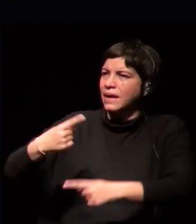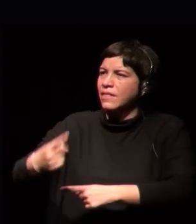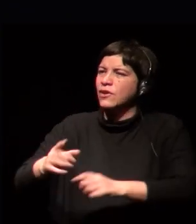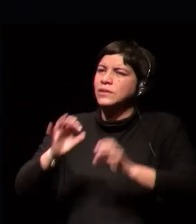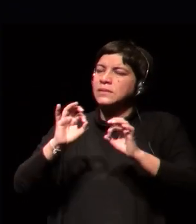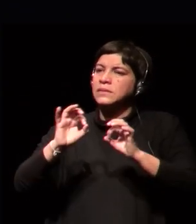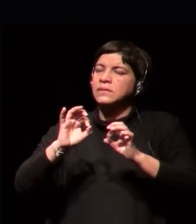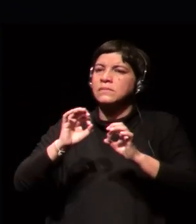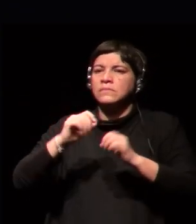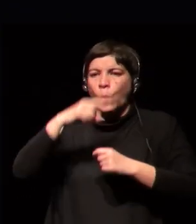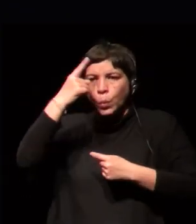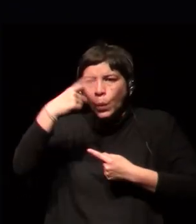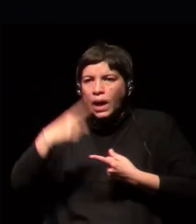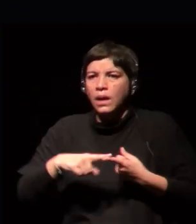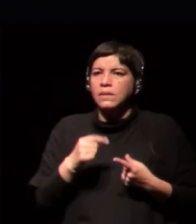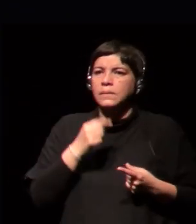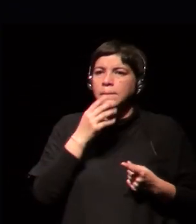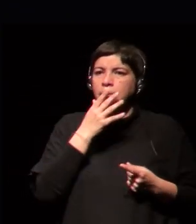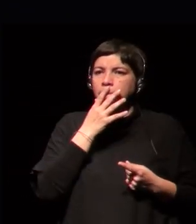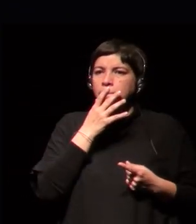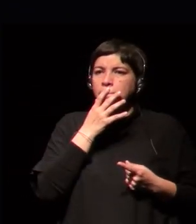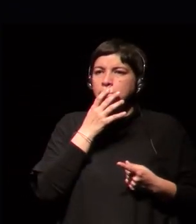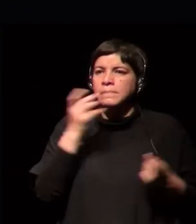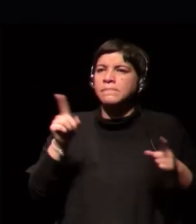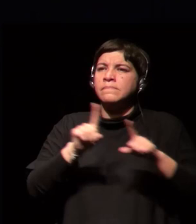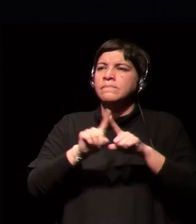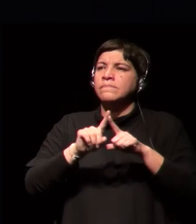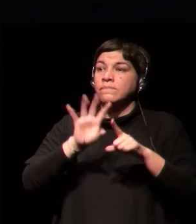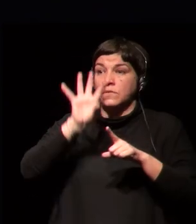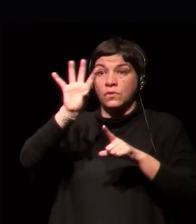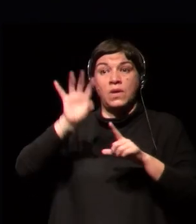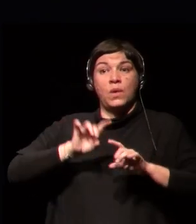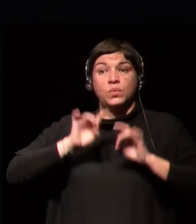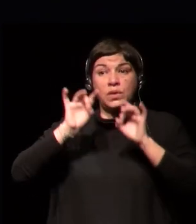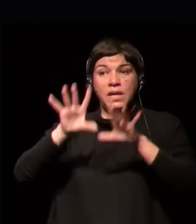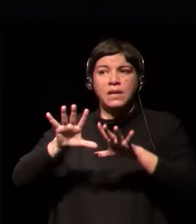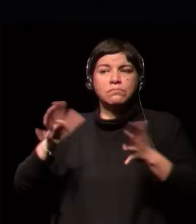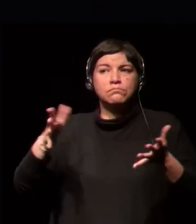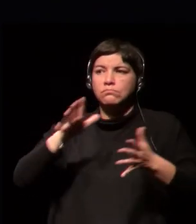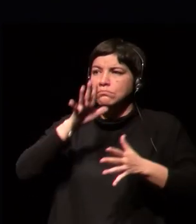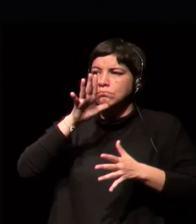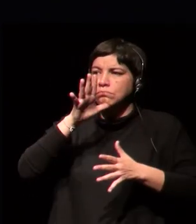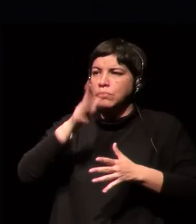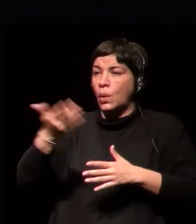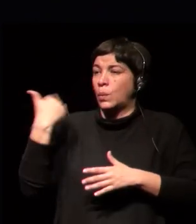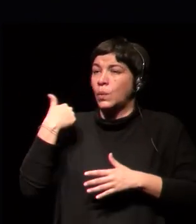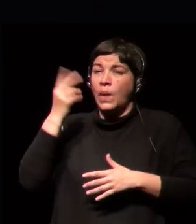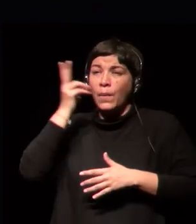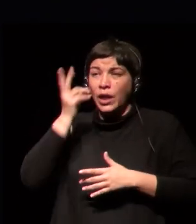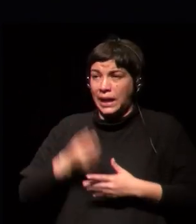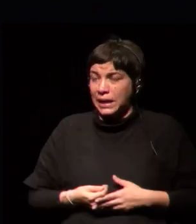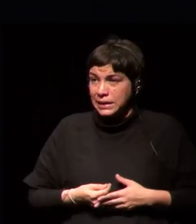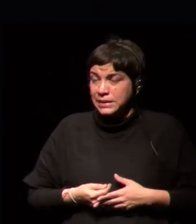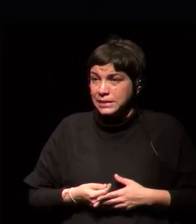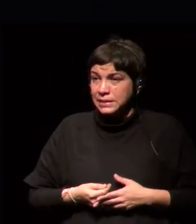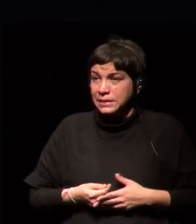the Australian continent en el continente australiano por los aborígenes. Context, para contextualizar,